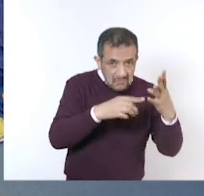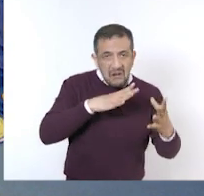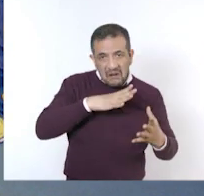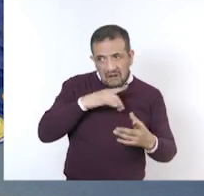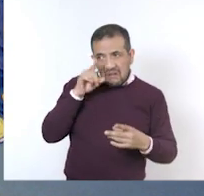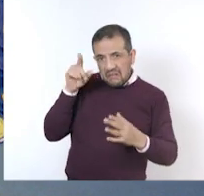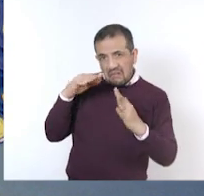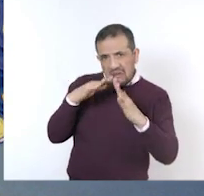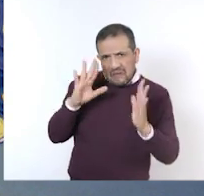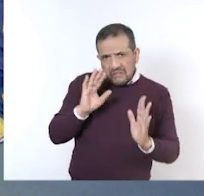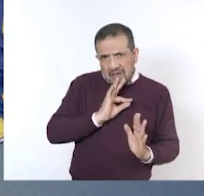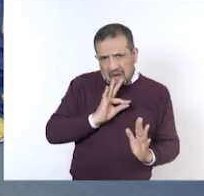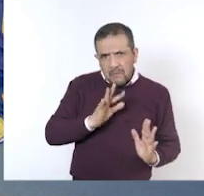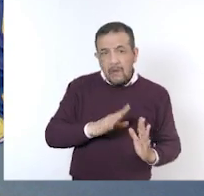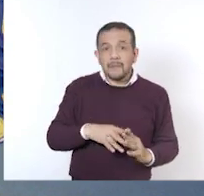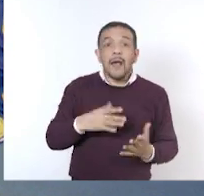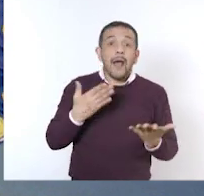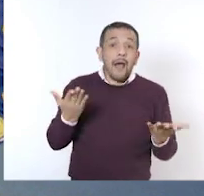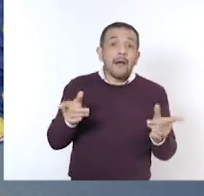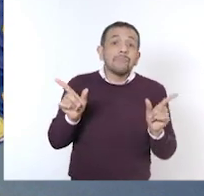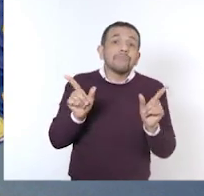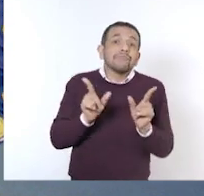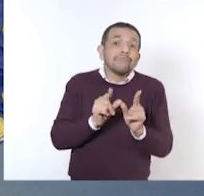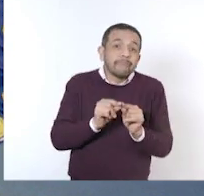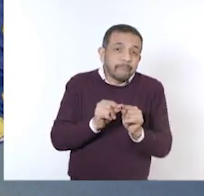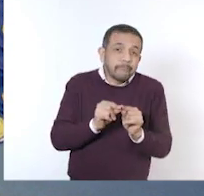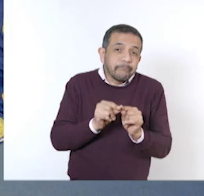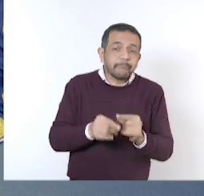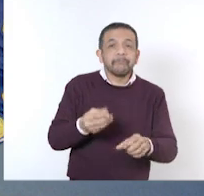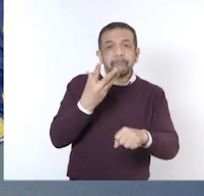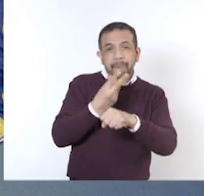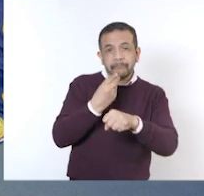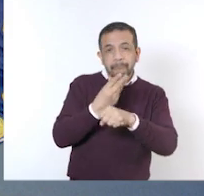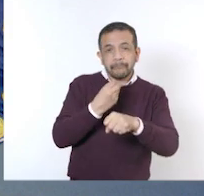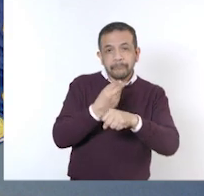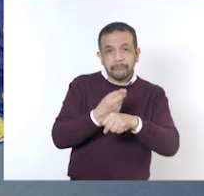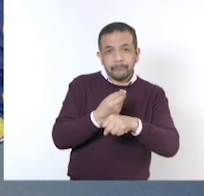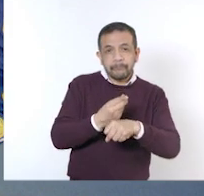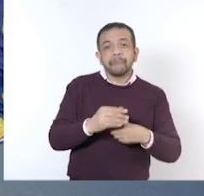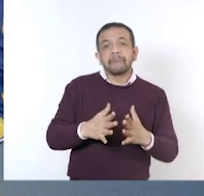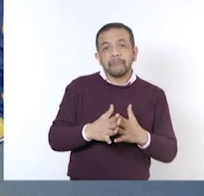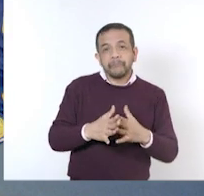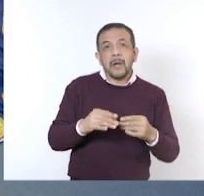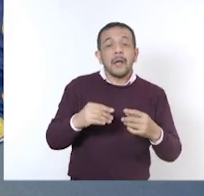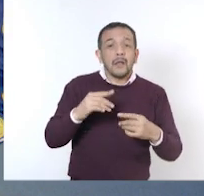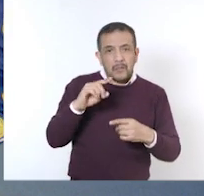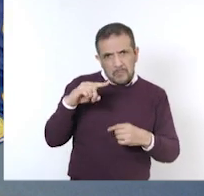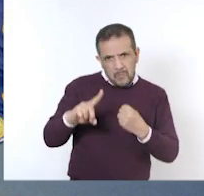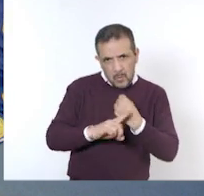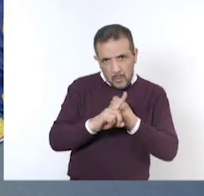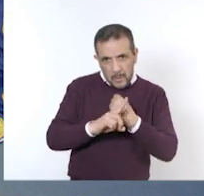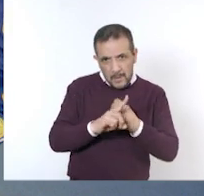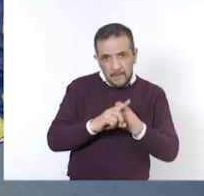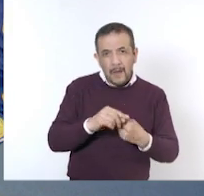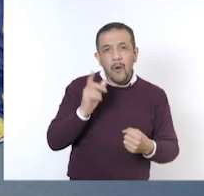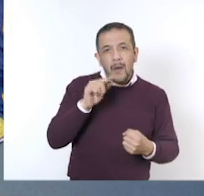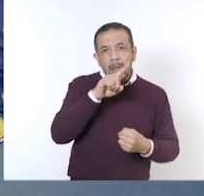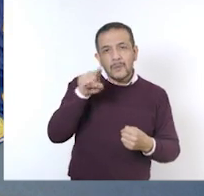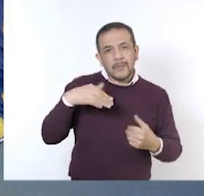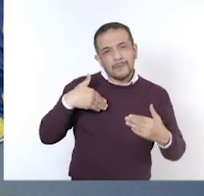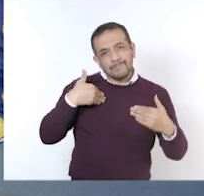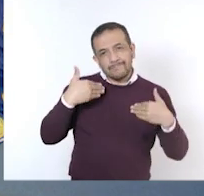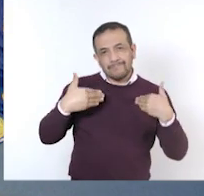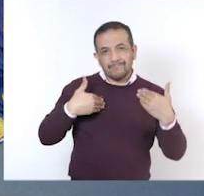casa, seguramente. Claro que sí. Pues hasta aquí terminamos con Solucionando Desafíos. Espero que lo hayan disfrutado tanto como